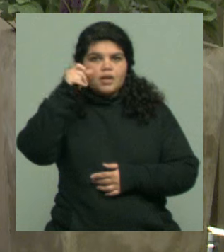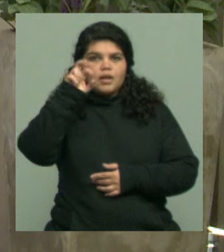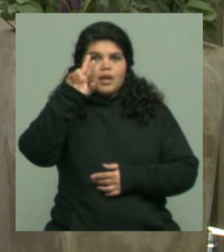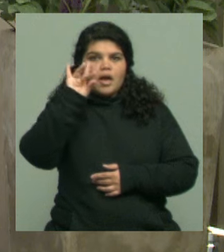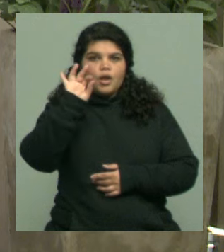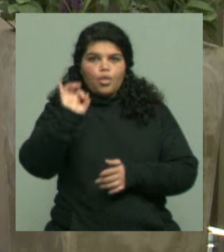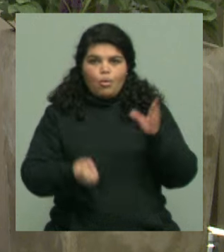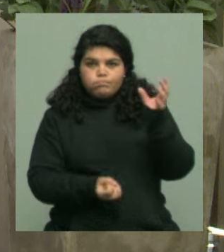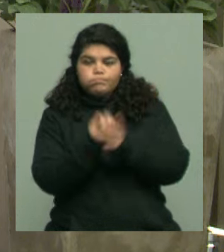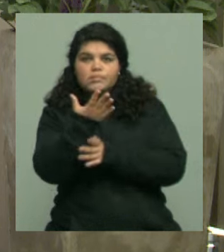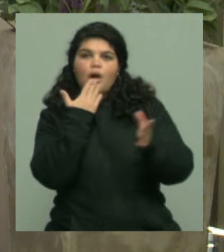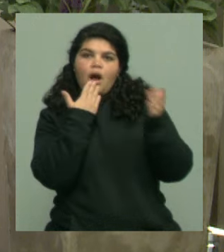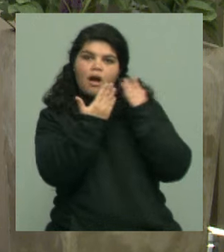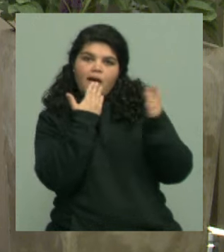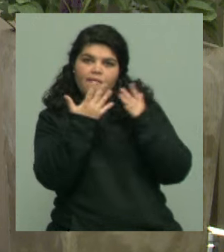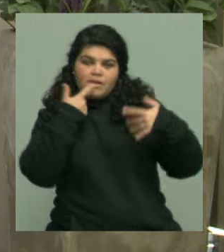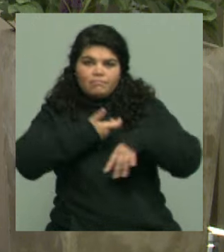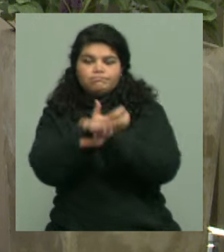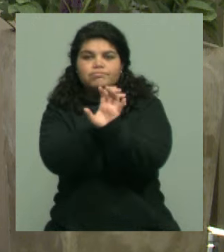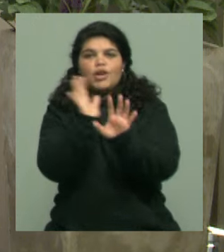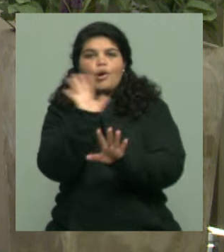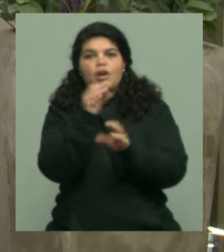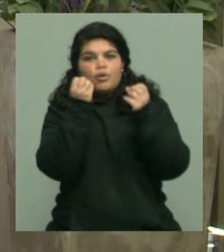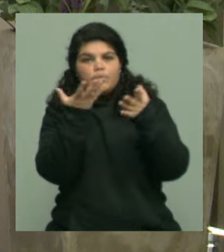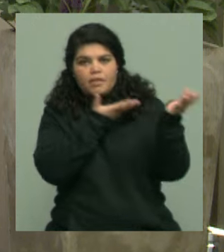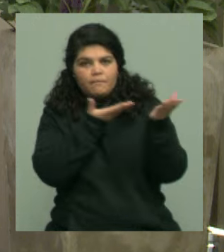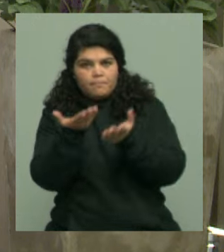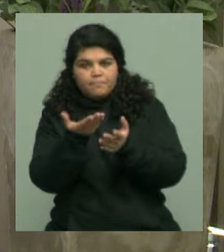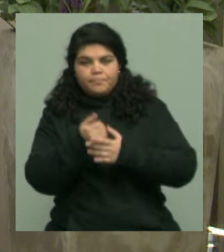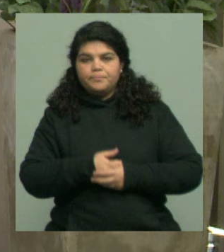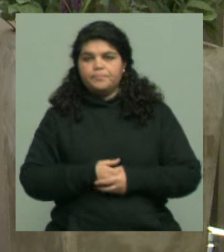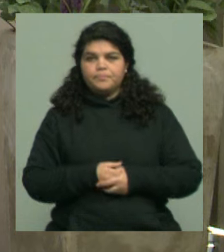una comunicación. Leonardo, ¿qué tal? Bienvenido. ¿Cómo estás?